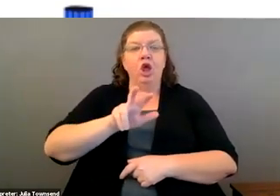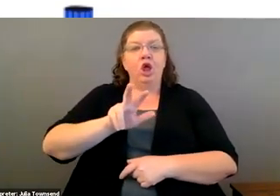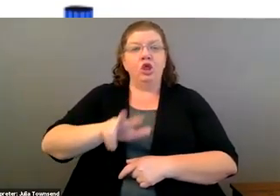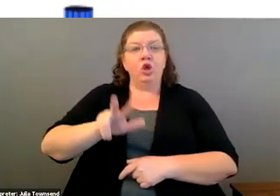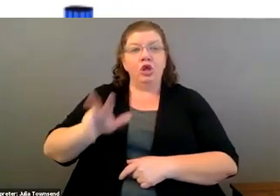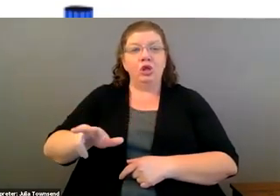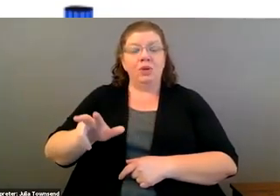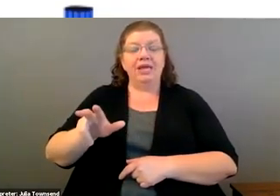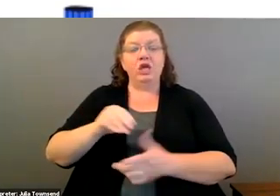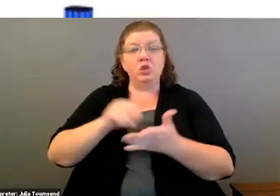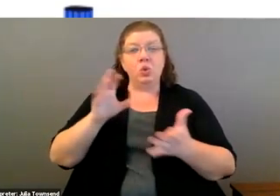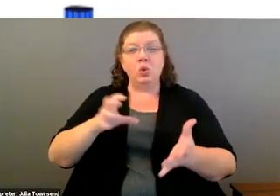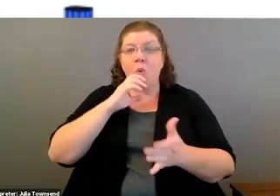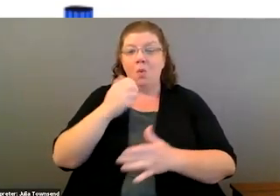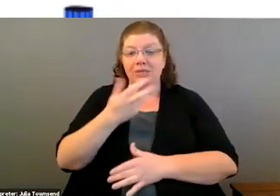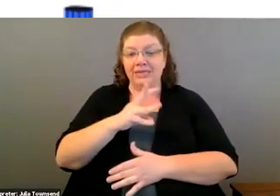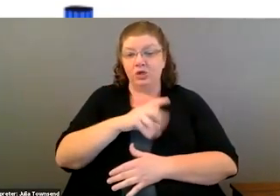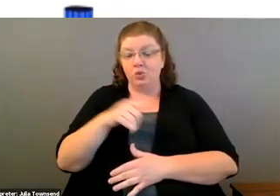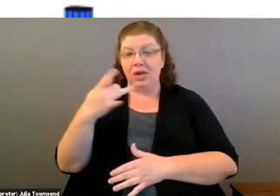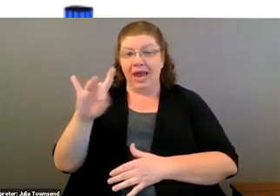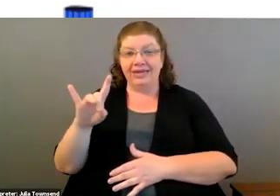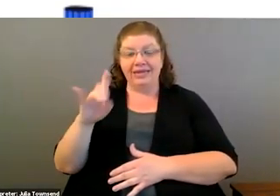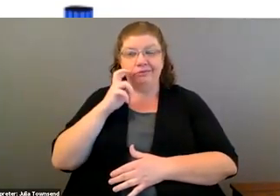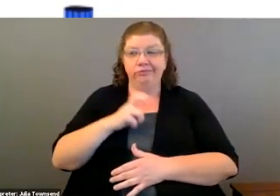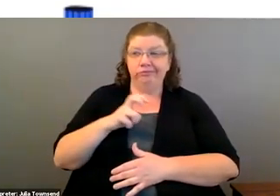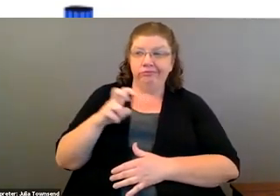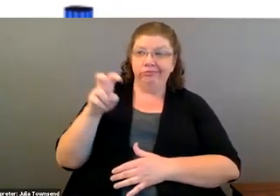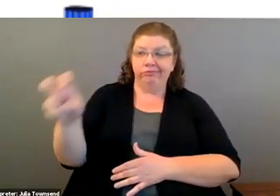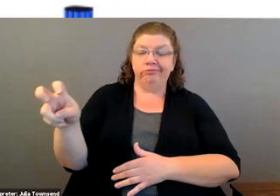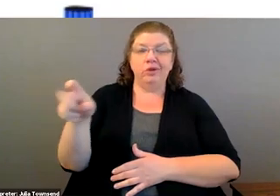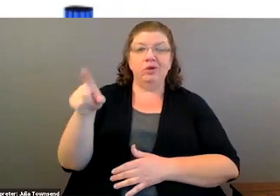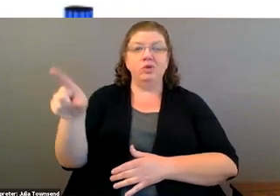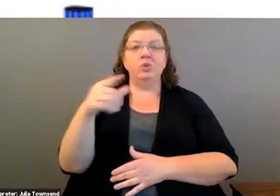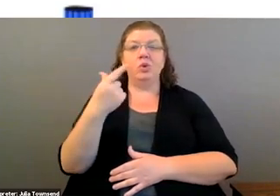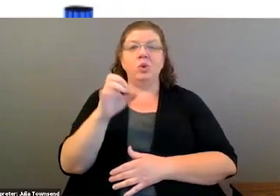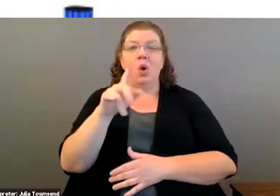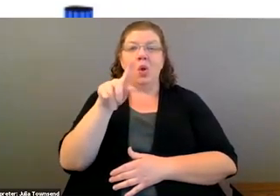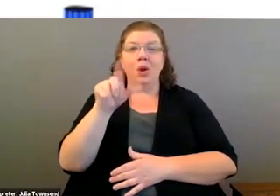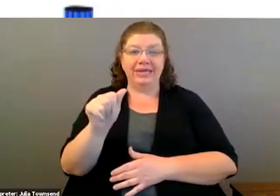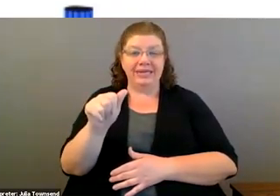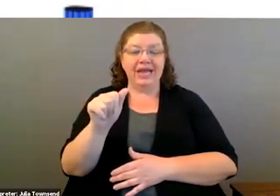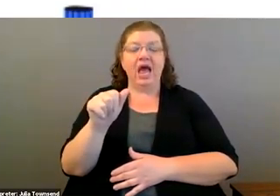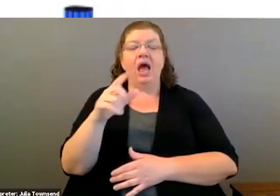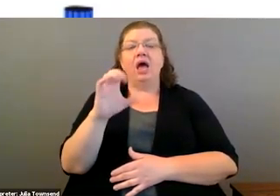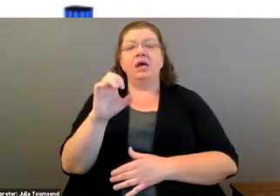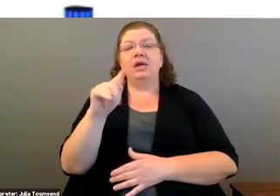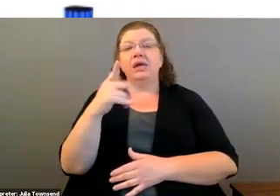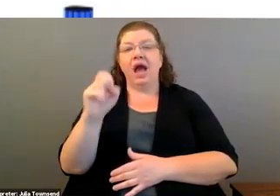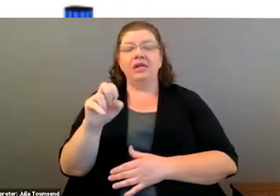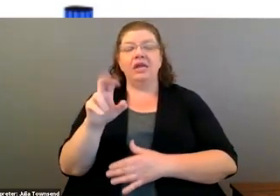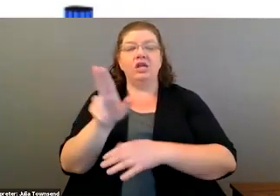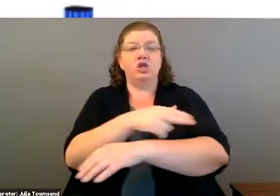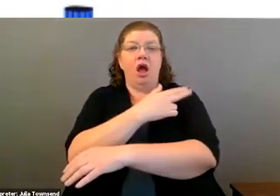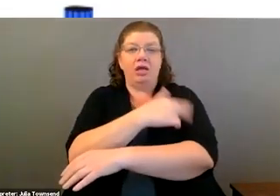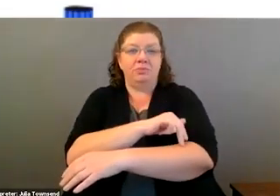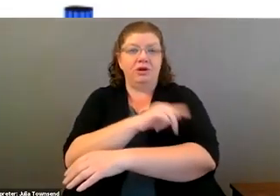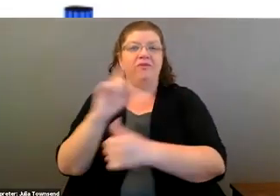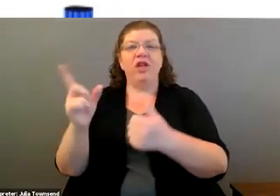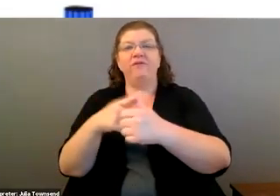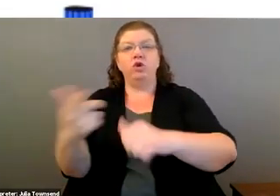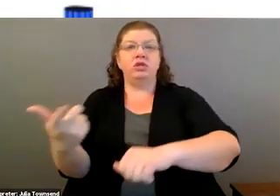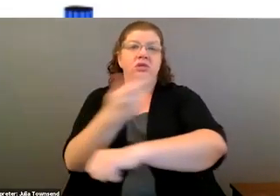transportando a los estudiantes en excursiones para ir al hospital de gaulle y nadal y para que